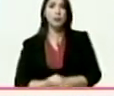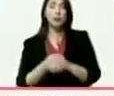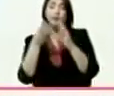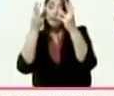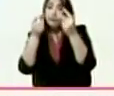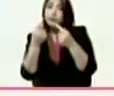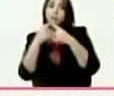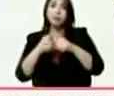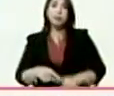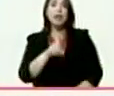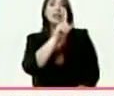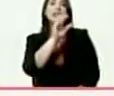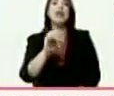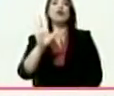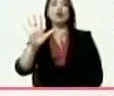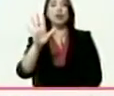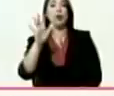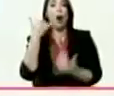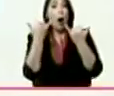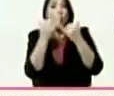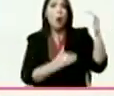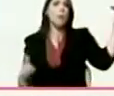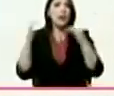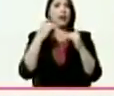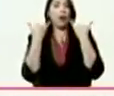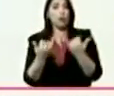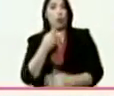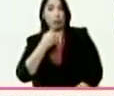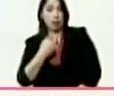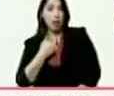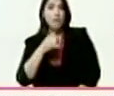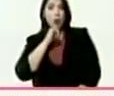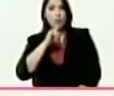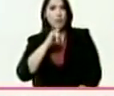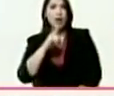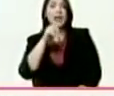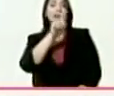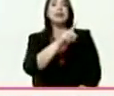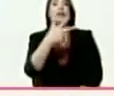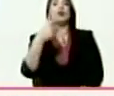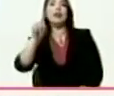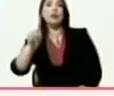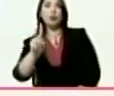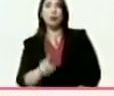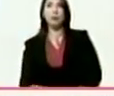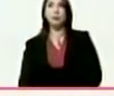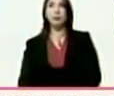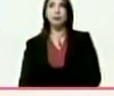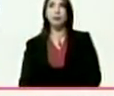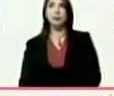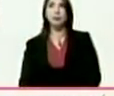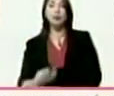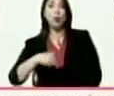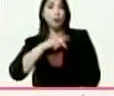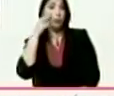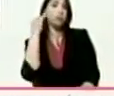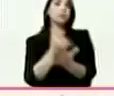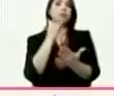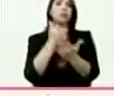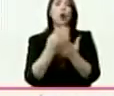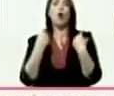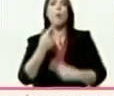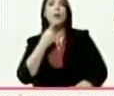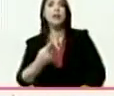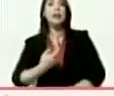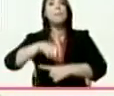era 105, ha aumentado, como señalé, a 131. Veremos si, como decía en su